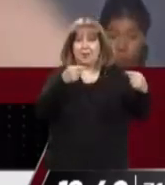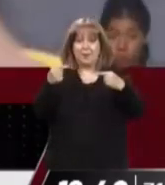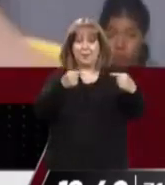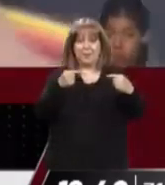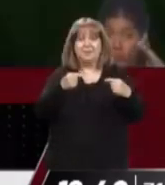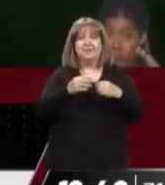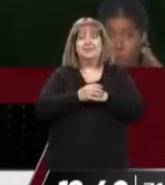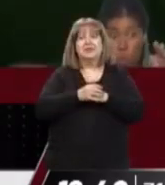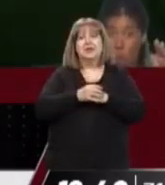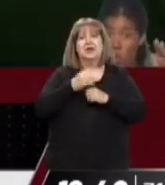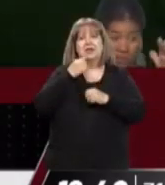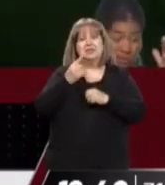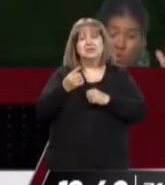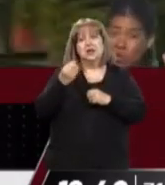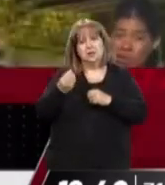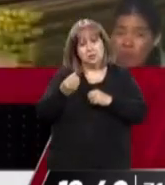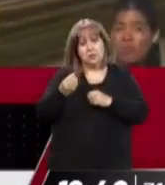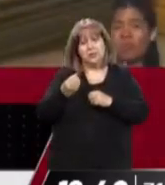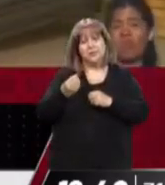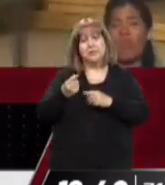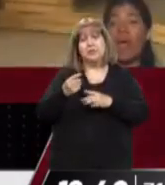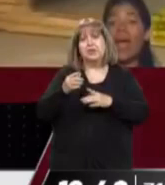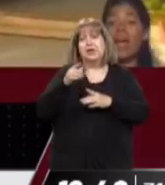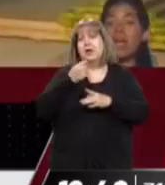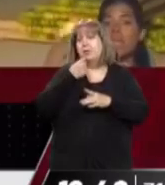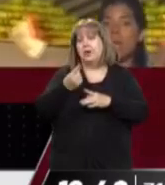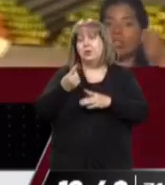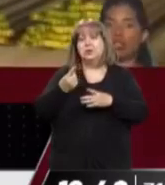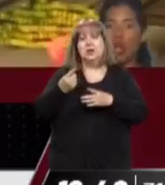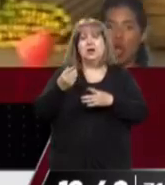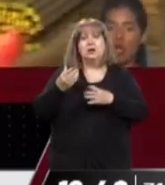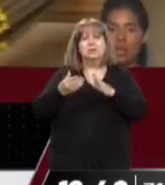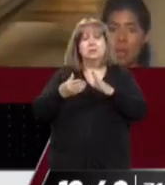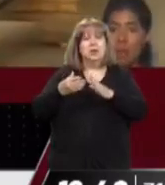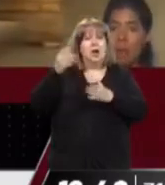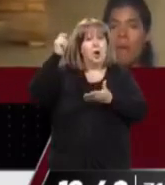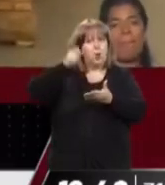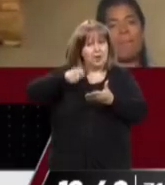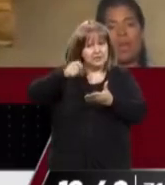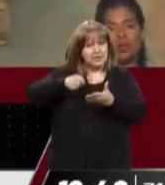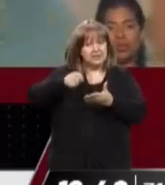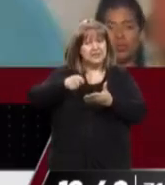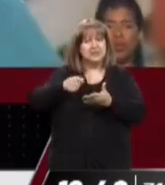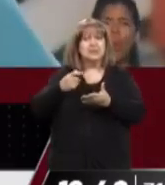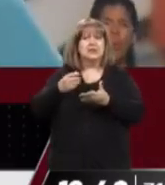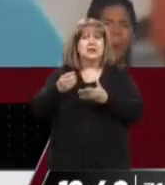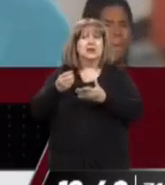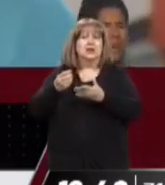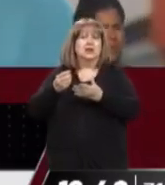que no va a haber tantas inversiones como se esperaban en el país. ¿Y vos decís que va a haber más inversiones con jueces yendo al Lago Escondido